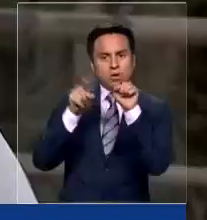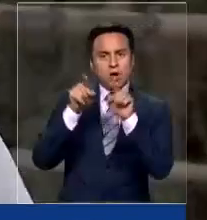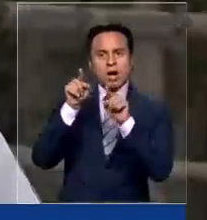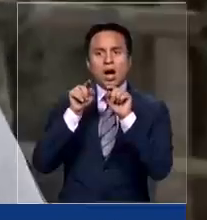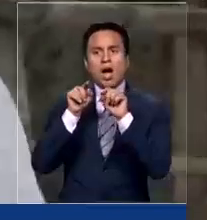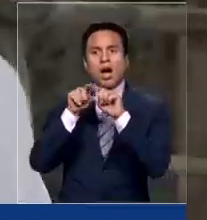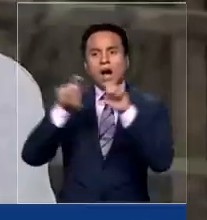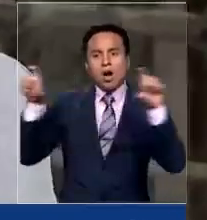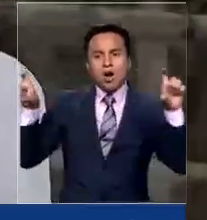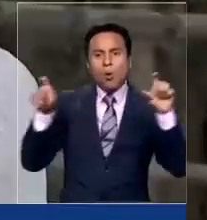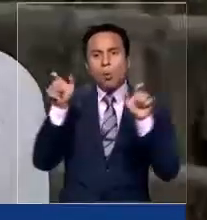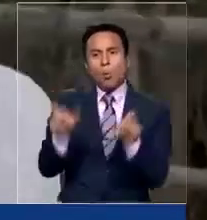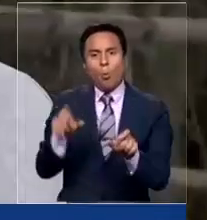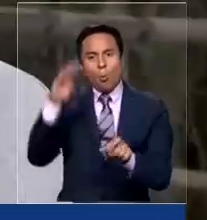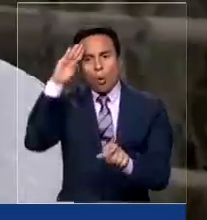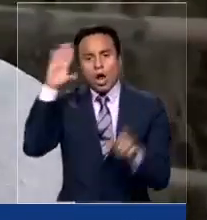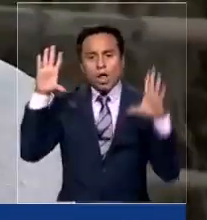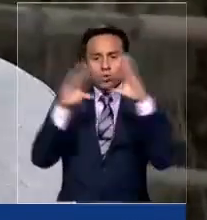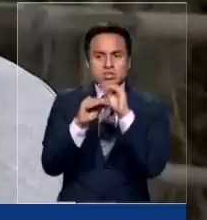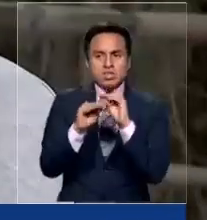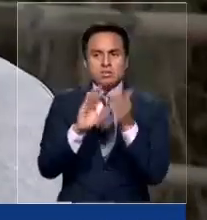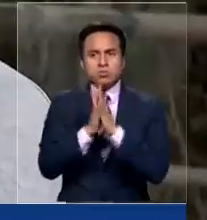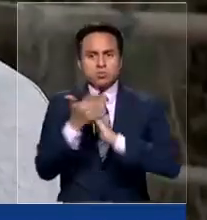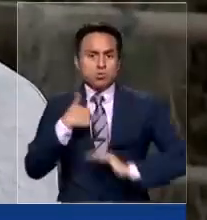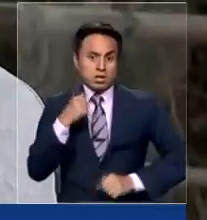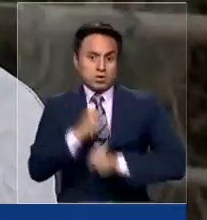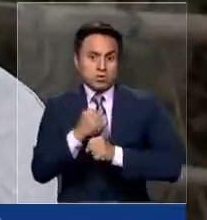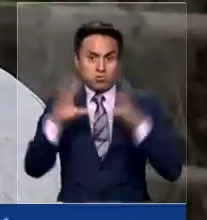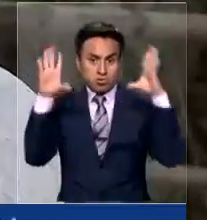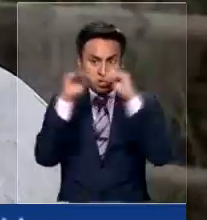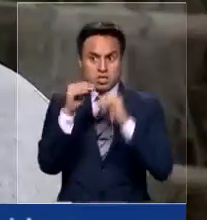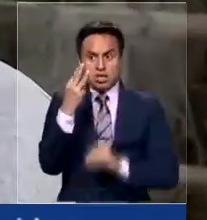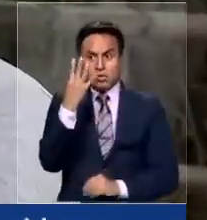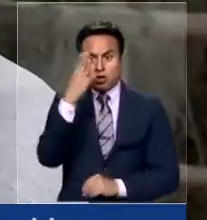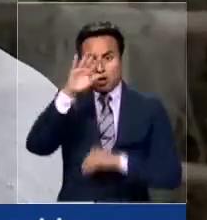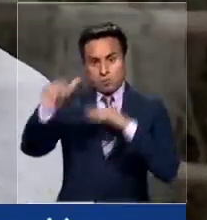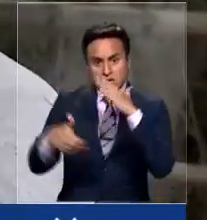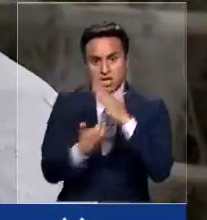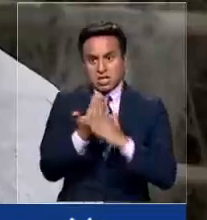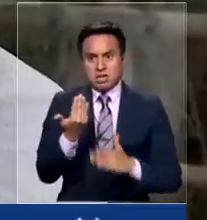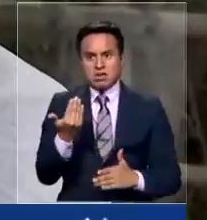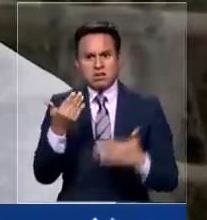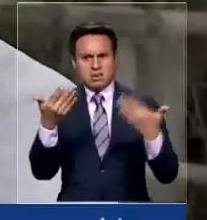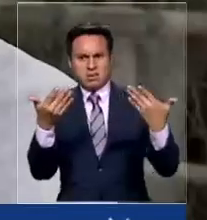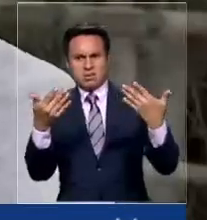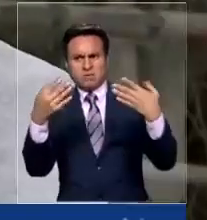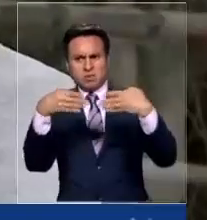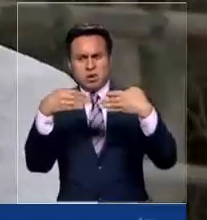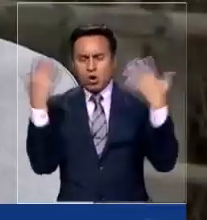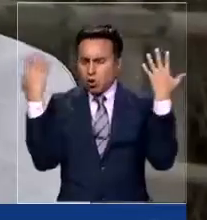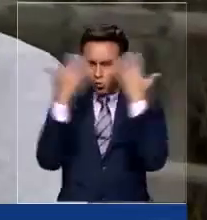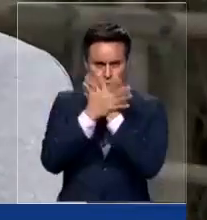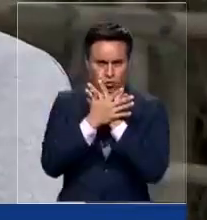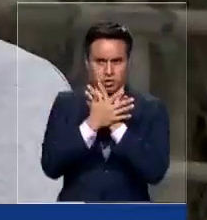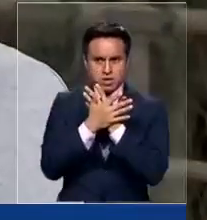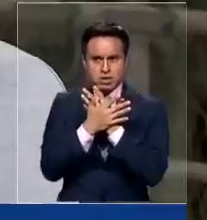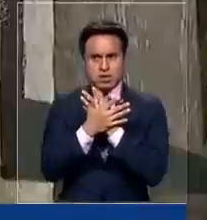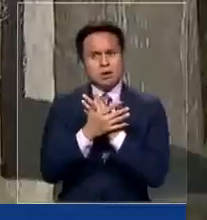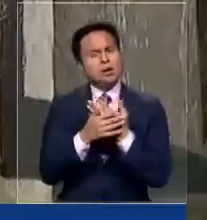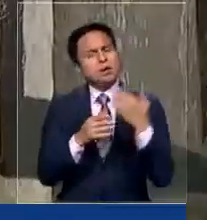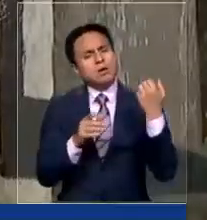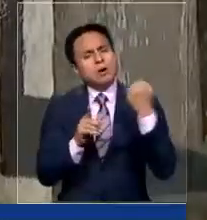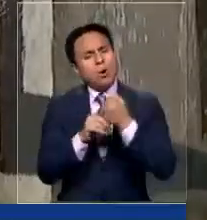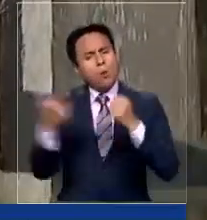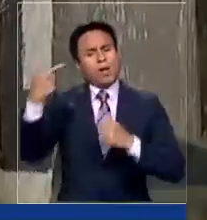anunciando que van a poner guardias en la noche y dos y yo solamente trabajo de noche llegó a 34 la mañana y hagan una vez se te confunden y de buena grabarlo